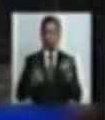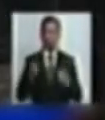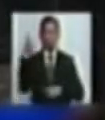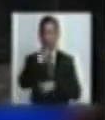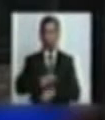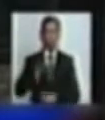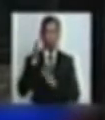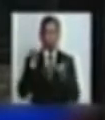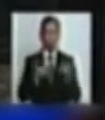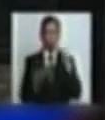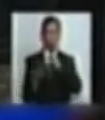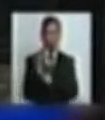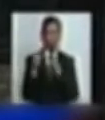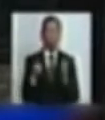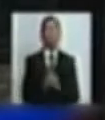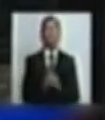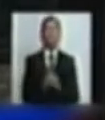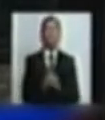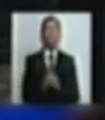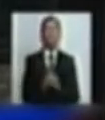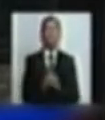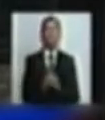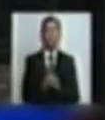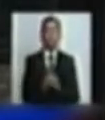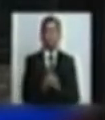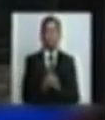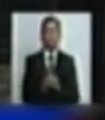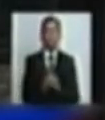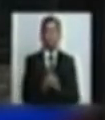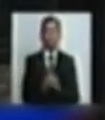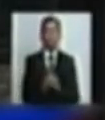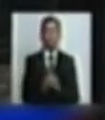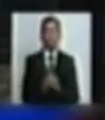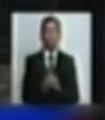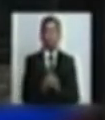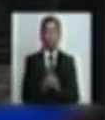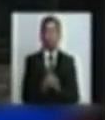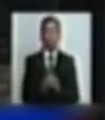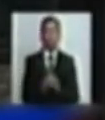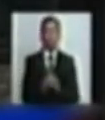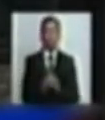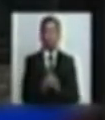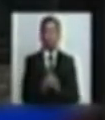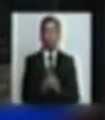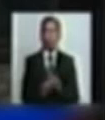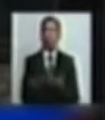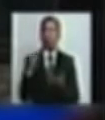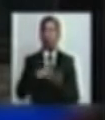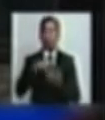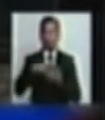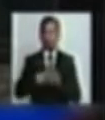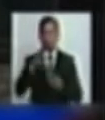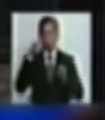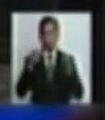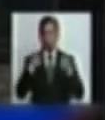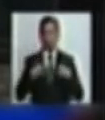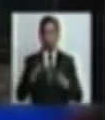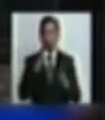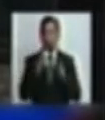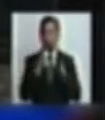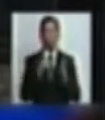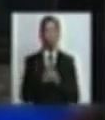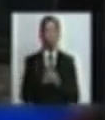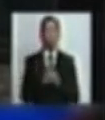nosotros. Bolivia va a respetar, Bolivia es respetuoso de todo el derecho internacional. Canciller, hoy el presidente Evo Morales dijo de que